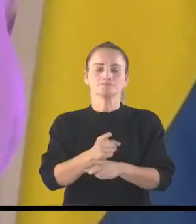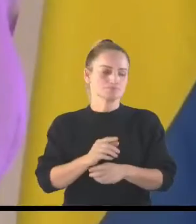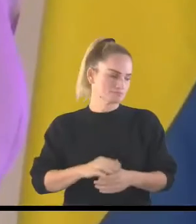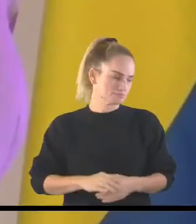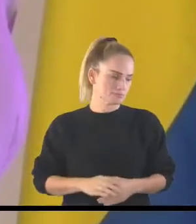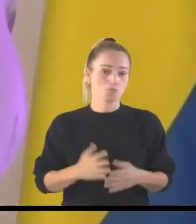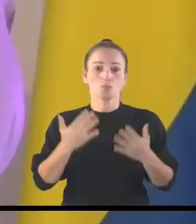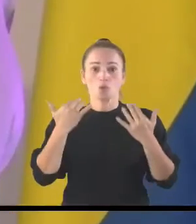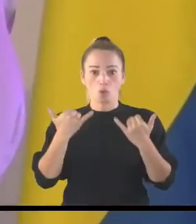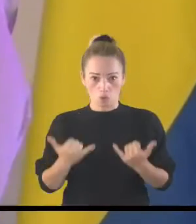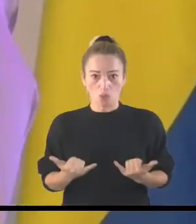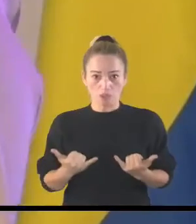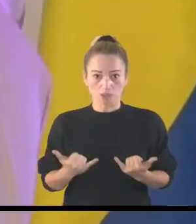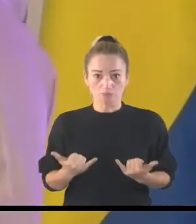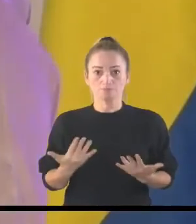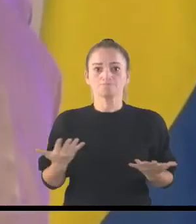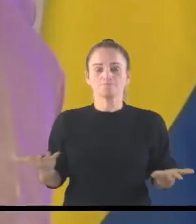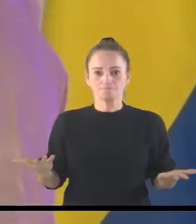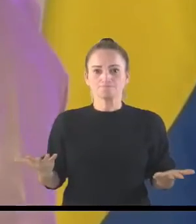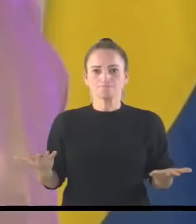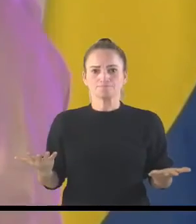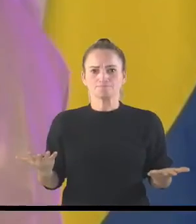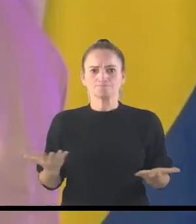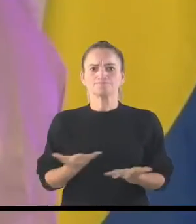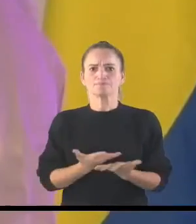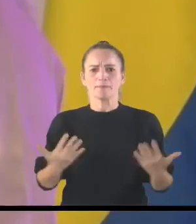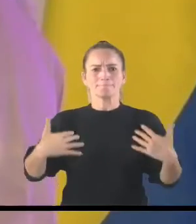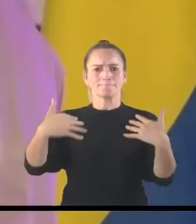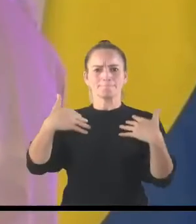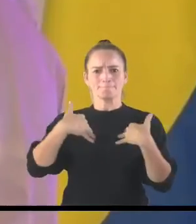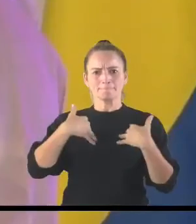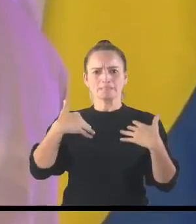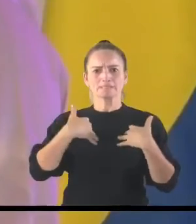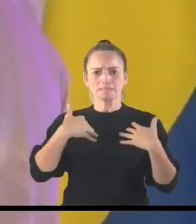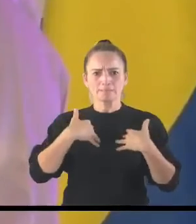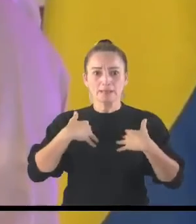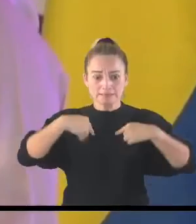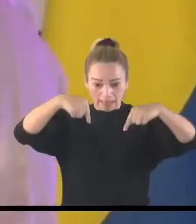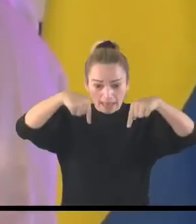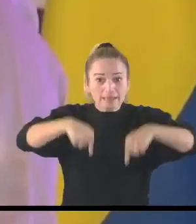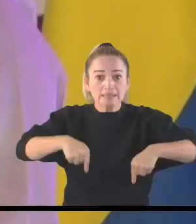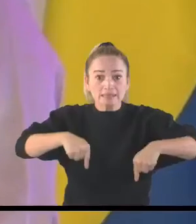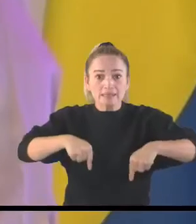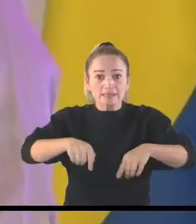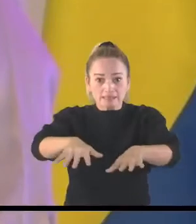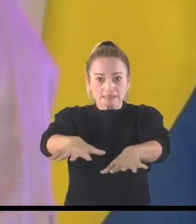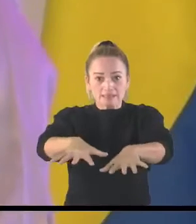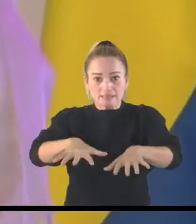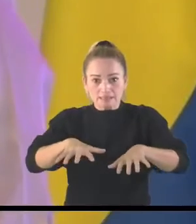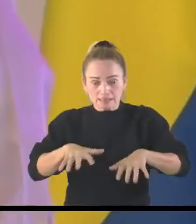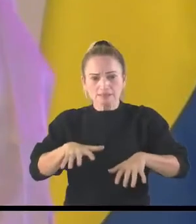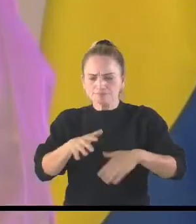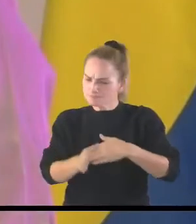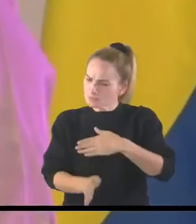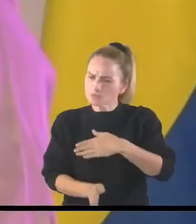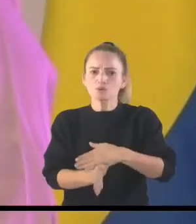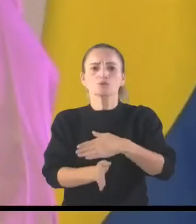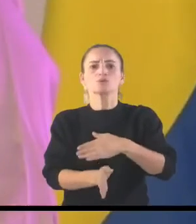y que hoy de alguna manera son muchas de esas víctimas las que están aquí y